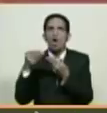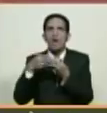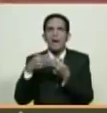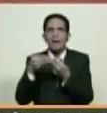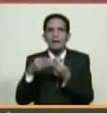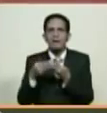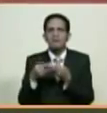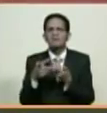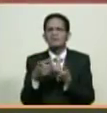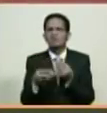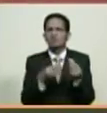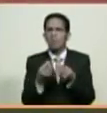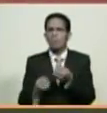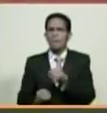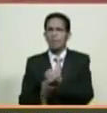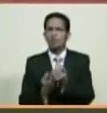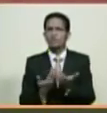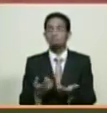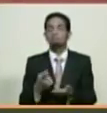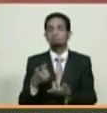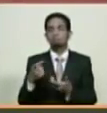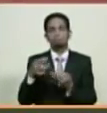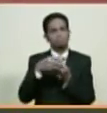hace. Lo hace.